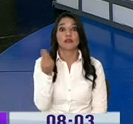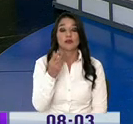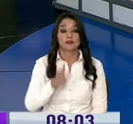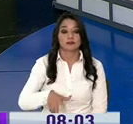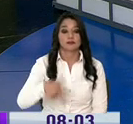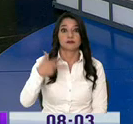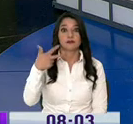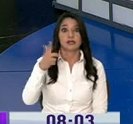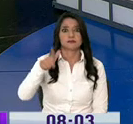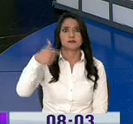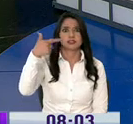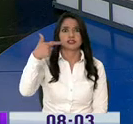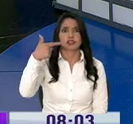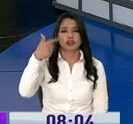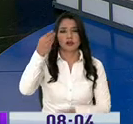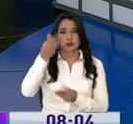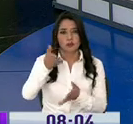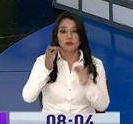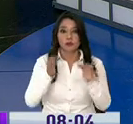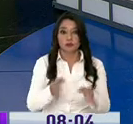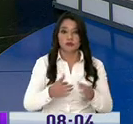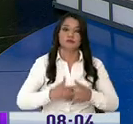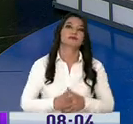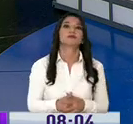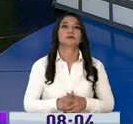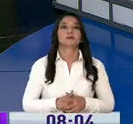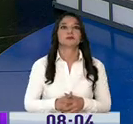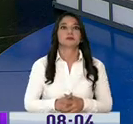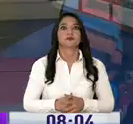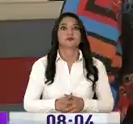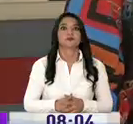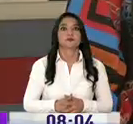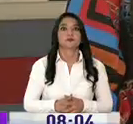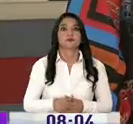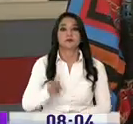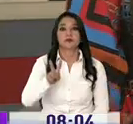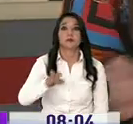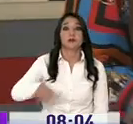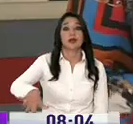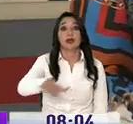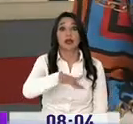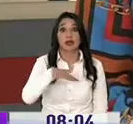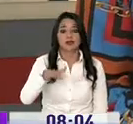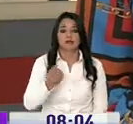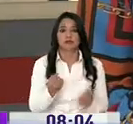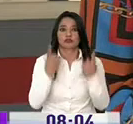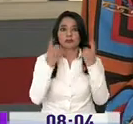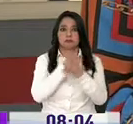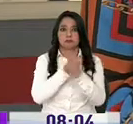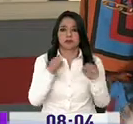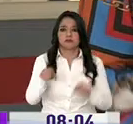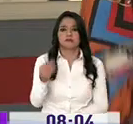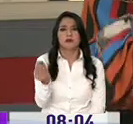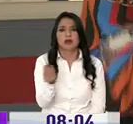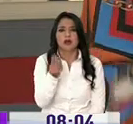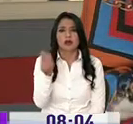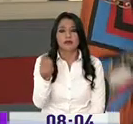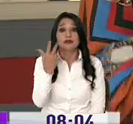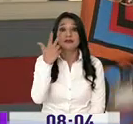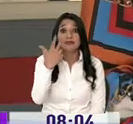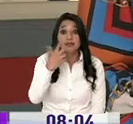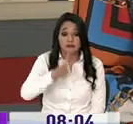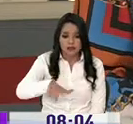¿no? Claro, eso le voy a contar justamente. Y es que verán, les contamos, en el Valle de los Chillos fue sorprendido un menor de edad con